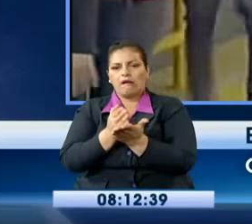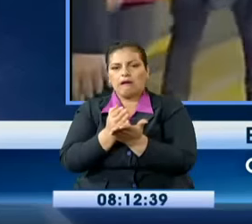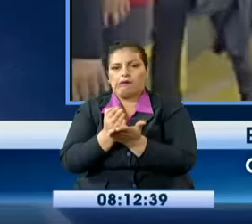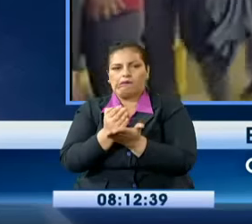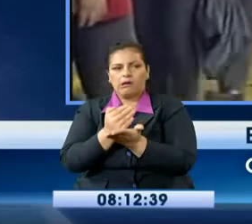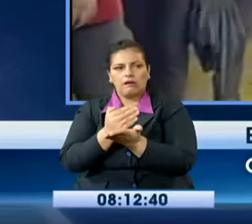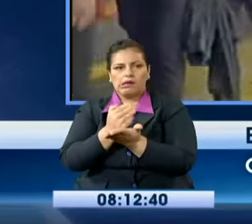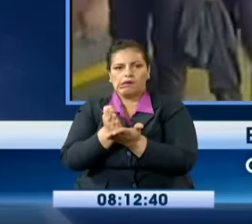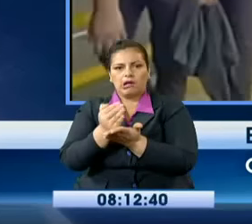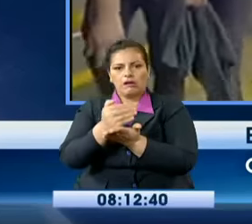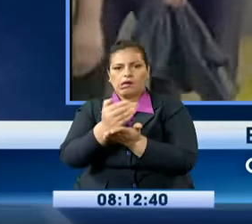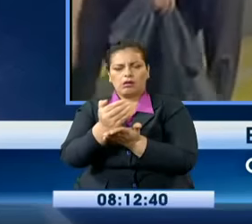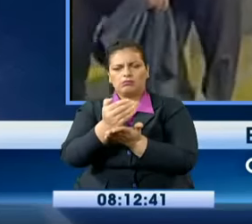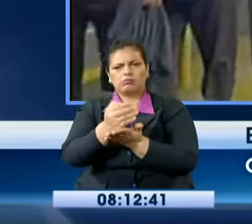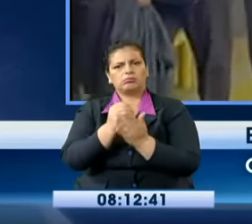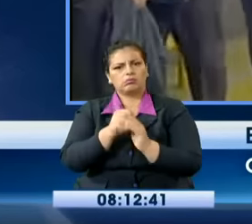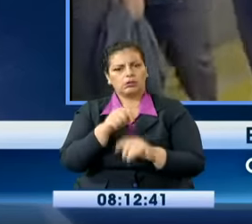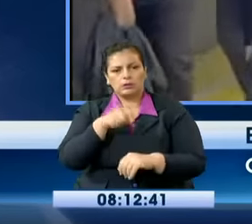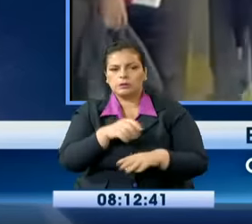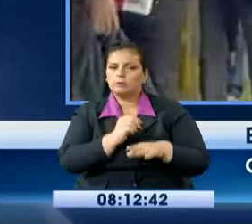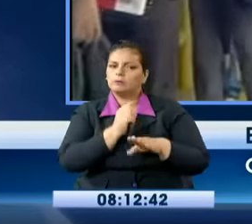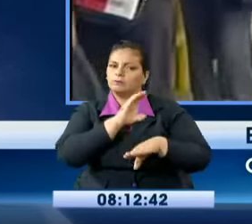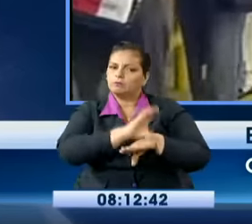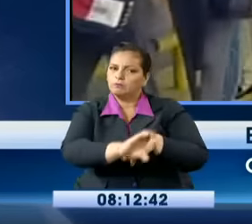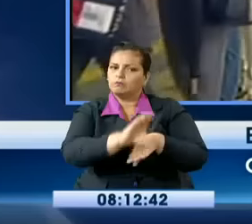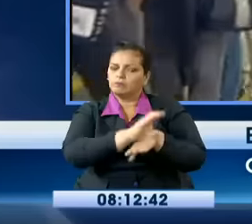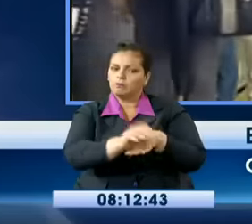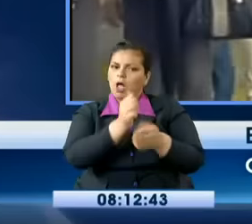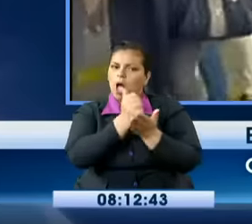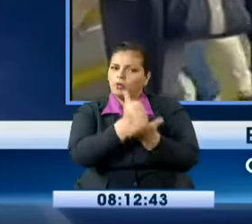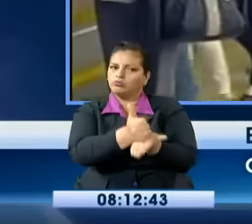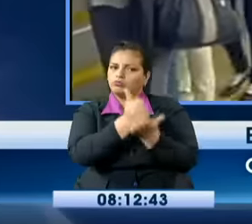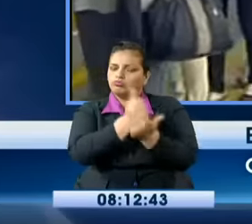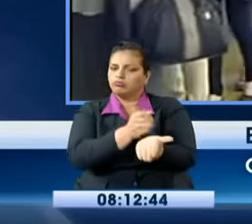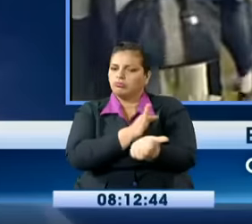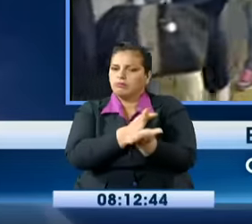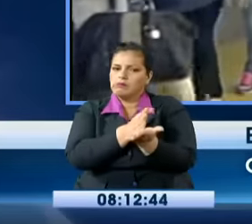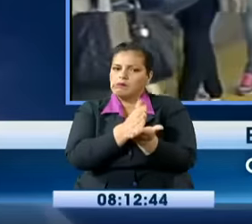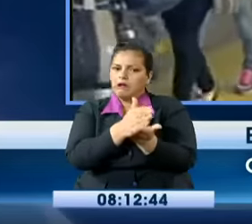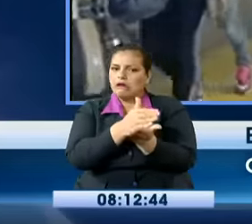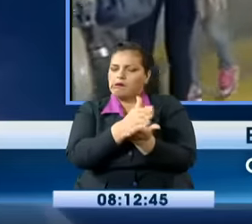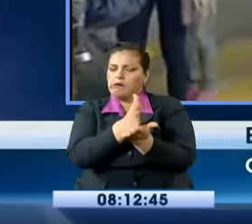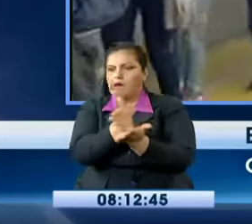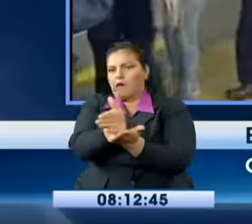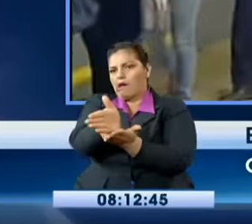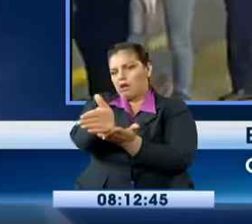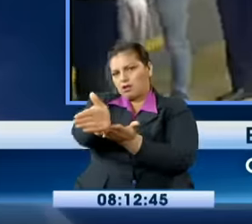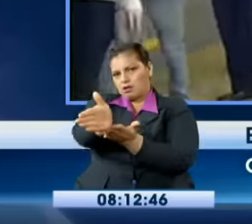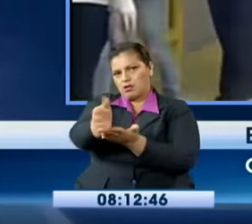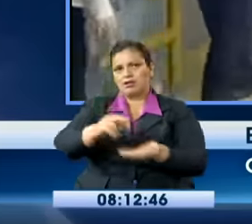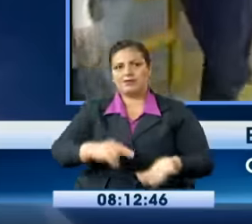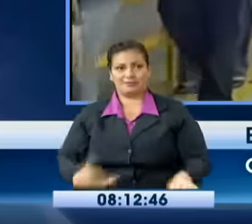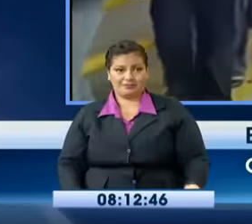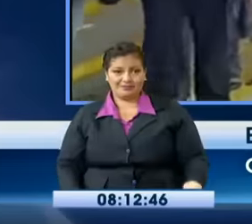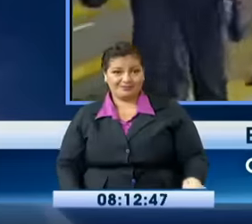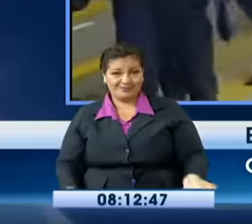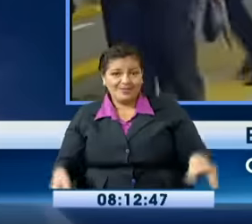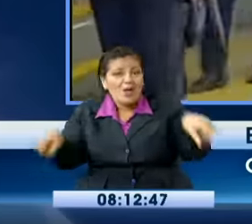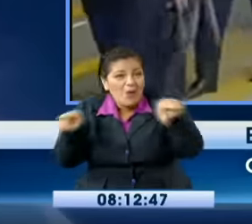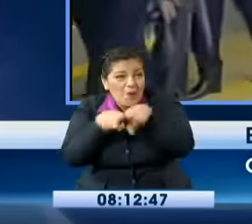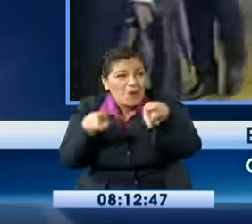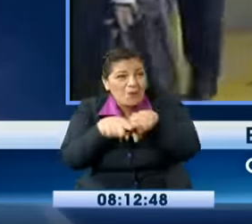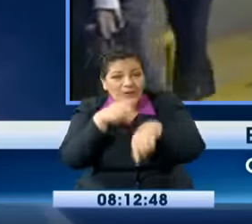Exacto. Por aquí. Así es. El golpe por aquí. Y vas en a ver ese cómo caso se endereza. En particular de la campaña, que no te toque, claro. Detención, sí, a los